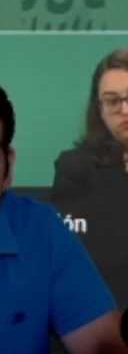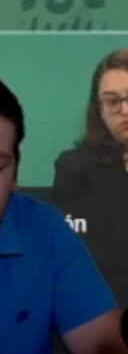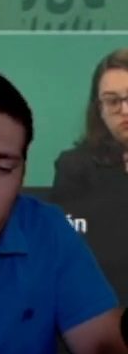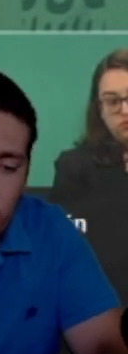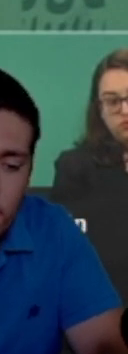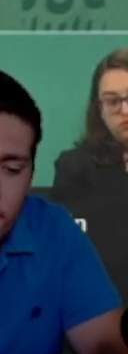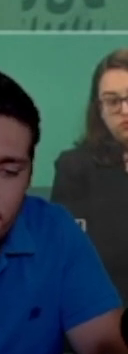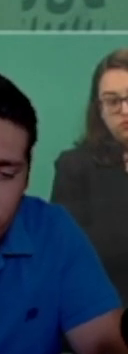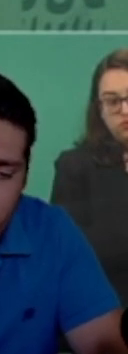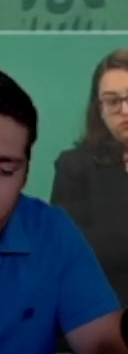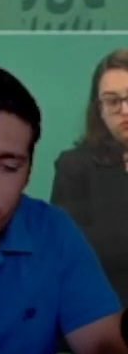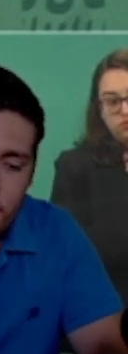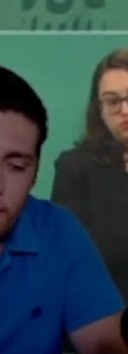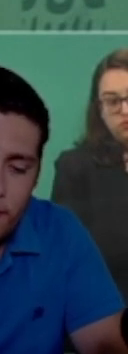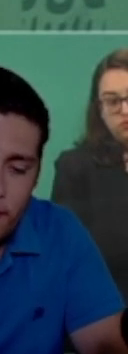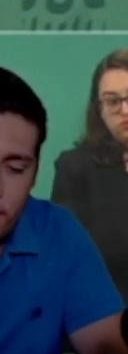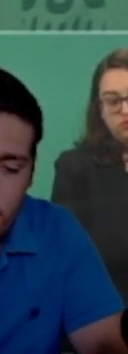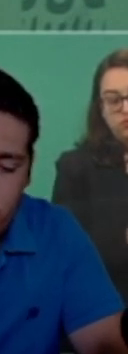Manuel López Obrador.